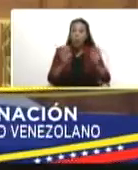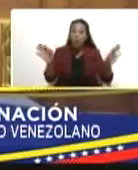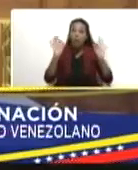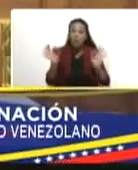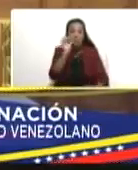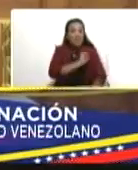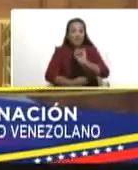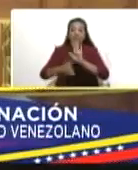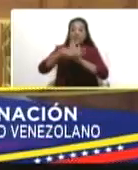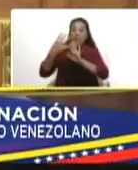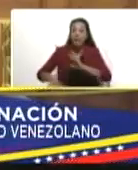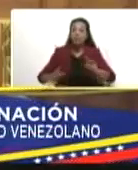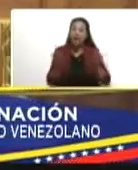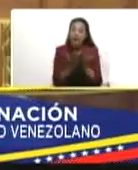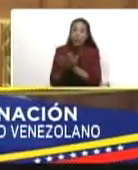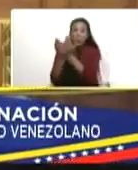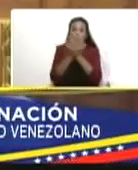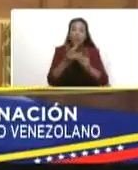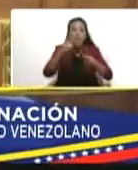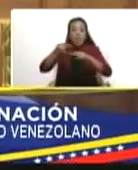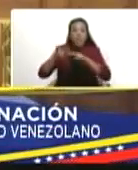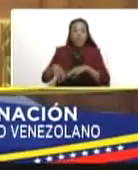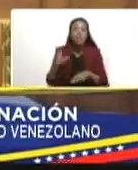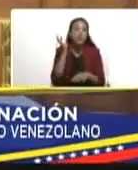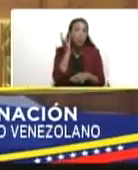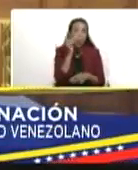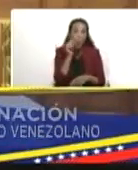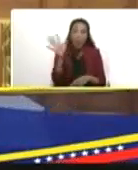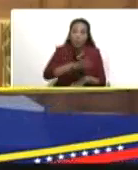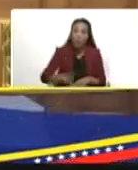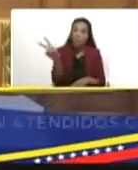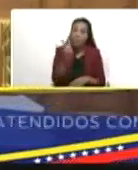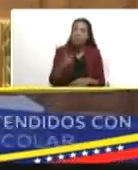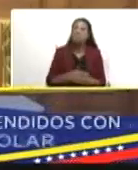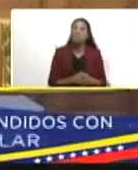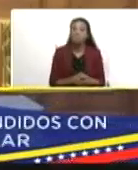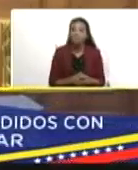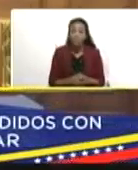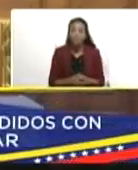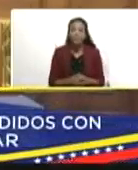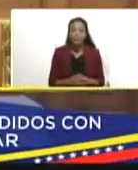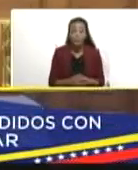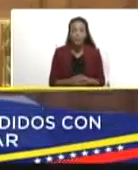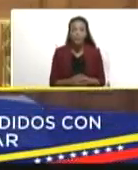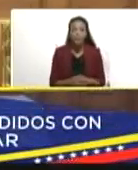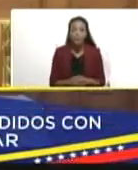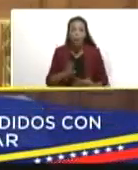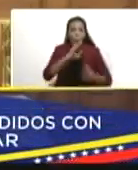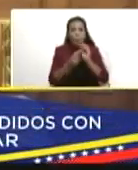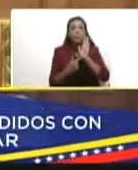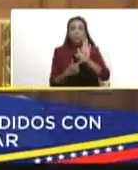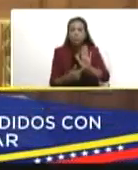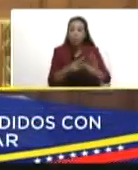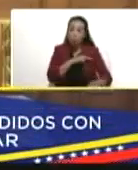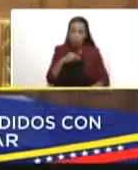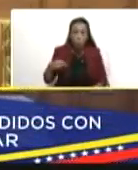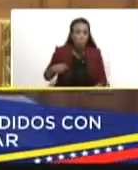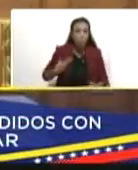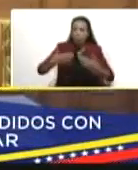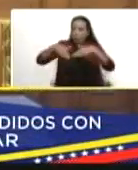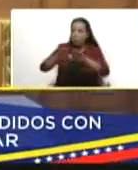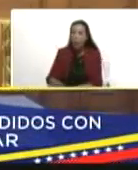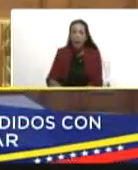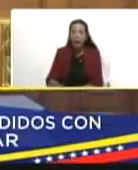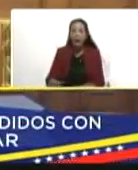y defender el derecho al estudio de los estudiantes venezolanos como ven nosotros Nunca hemos